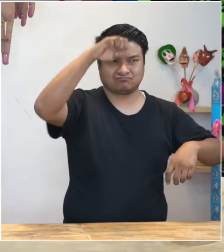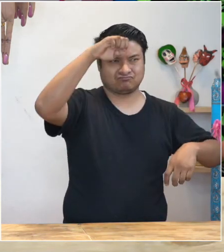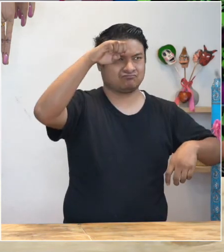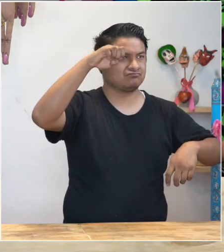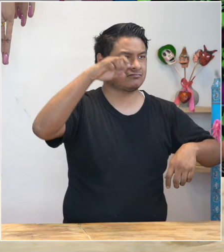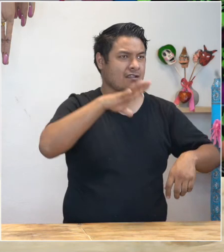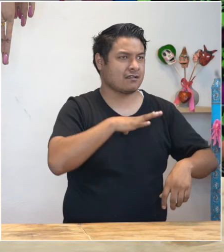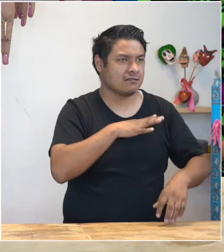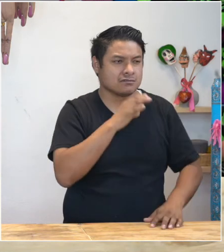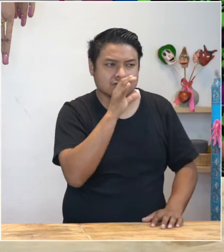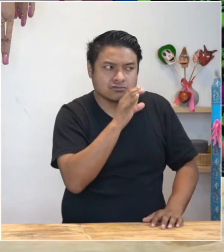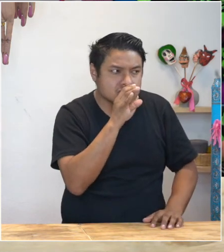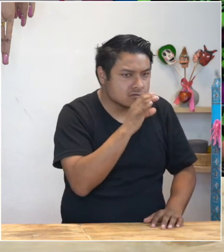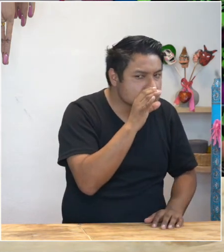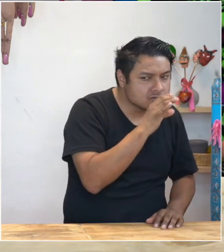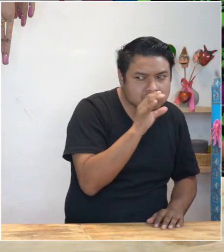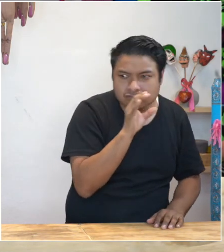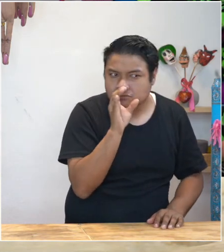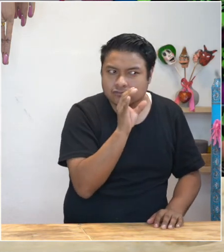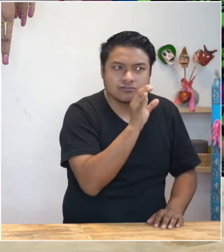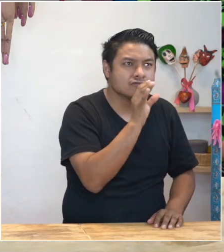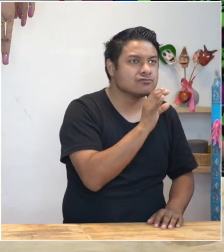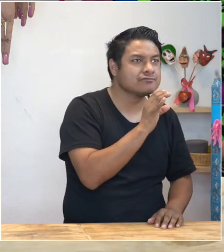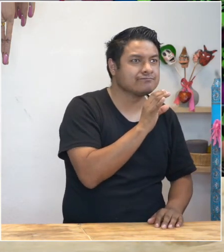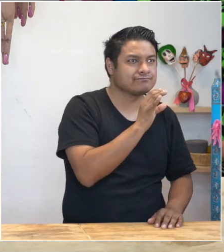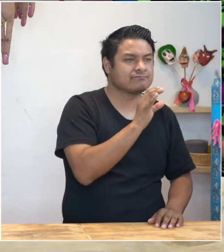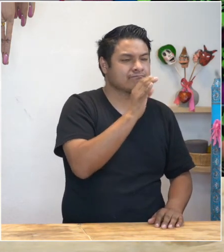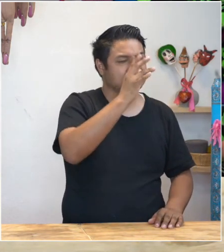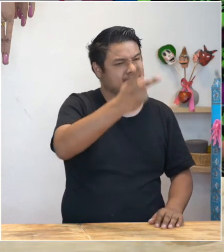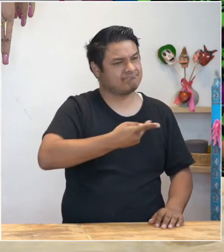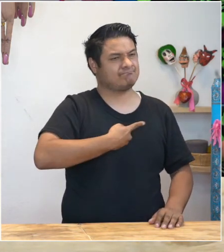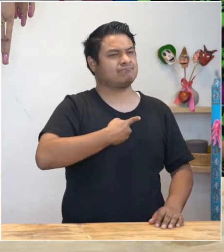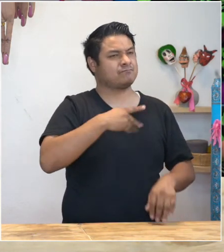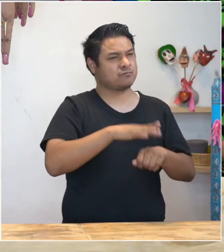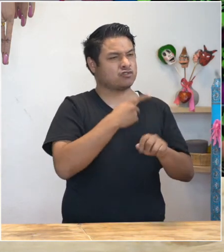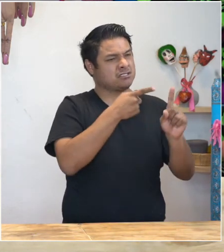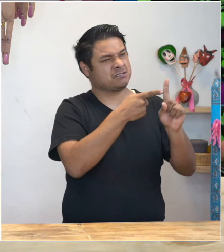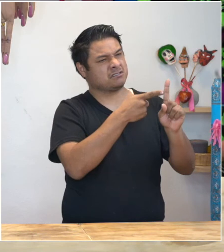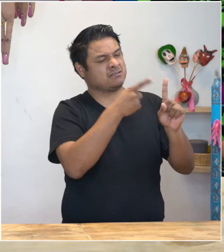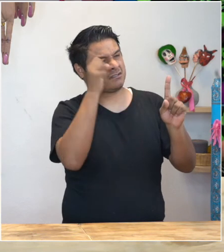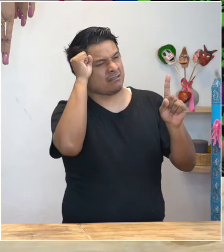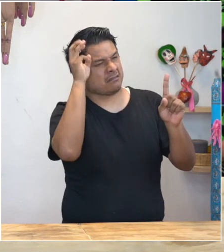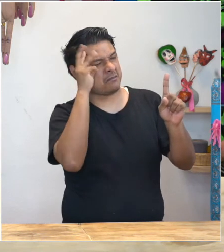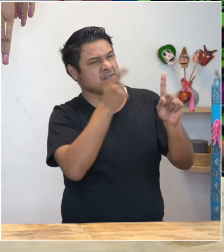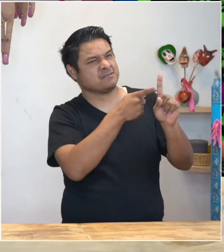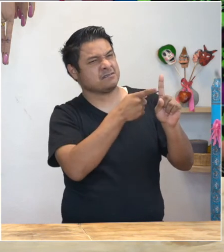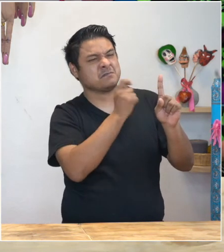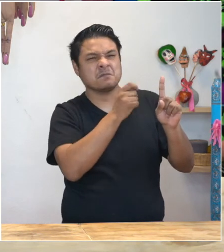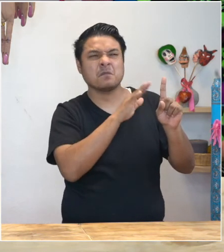comienzo de una manera muy sencilla a compartirle el por qué,